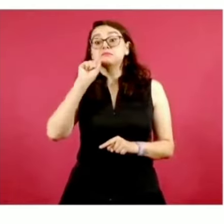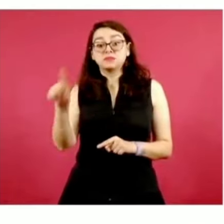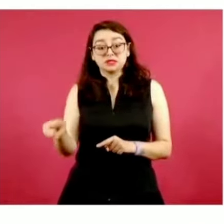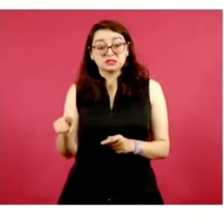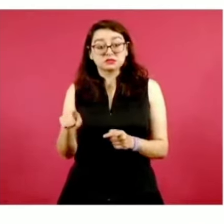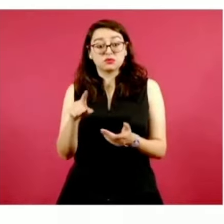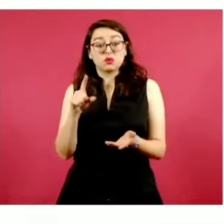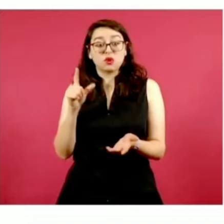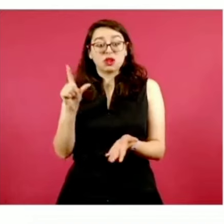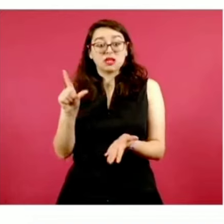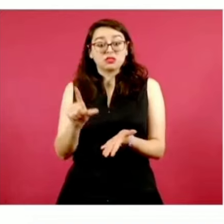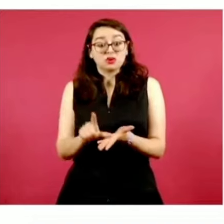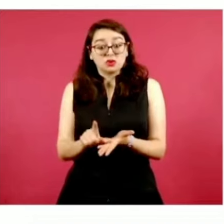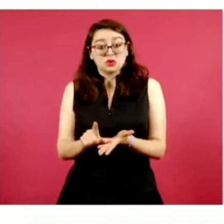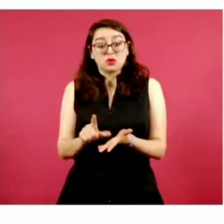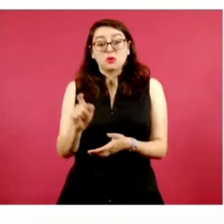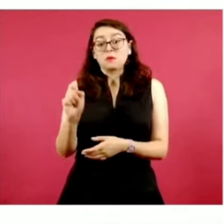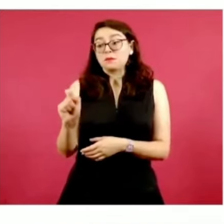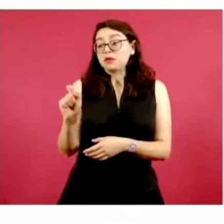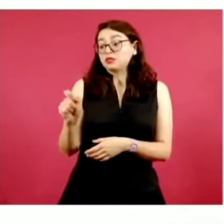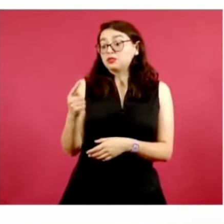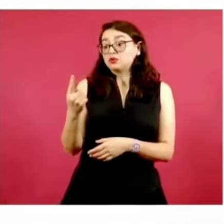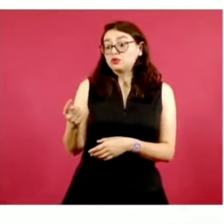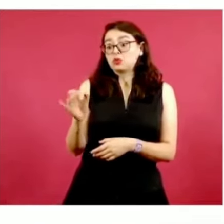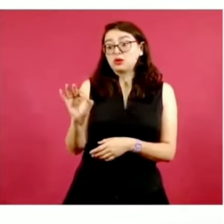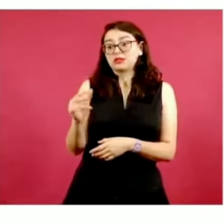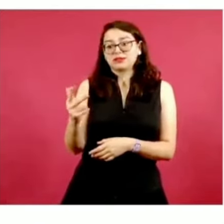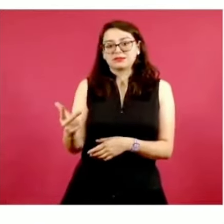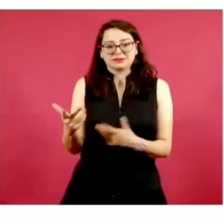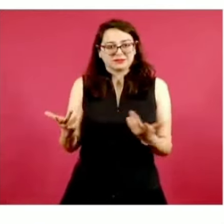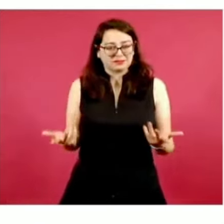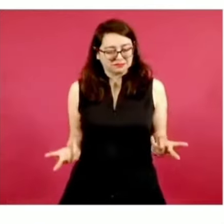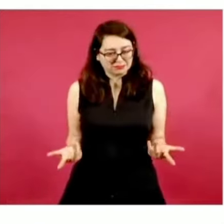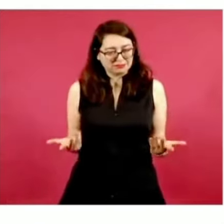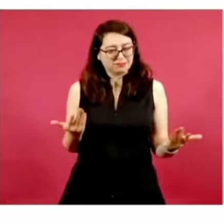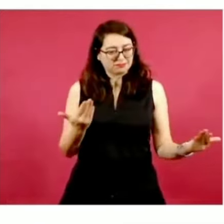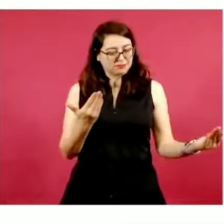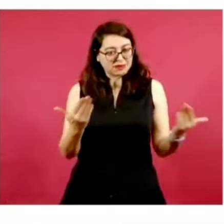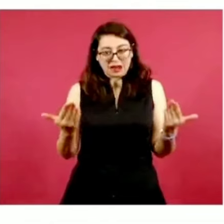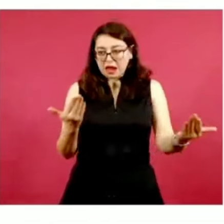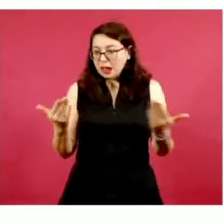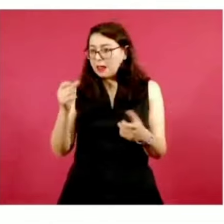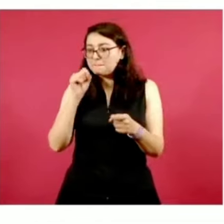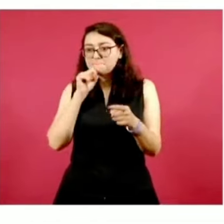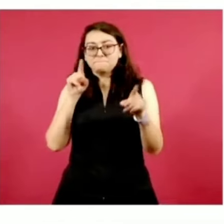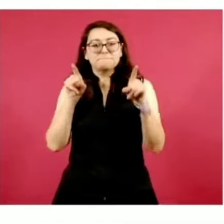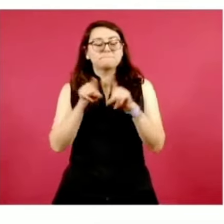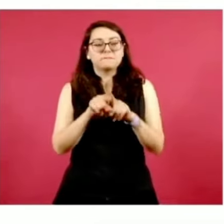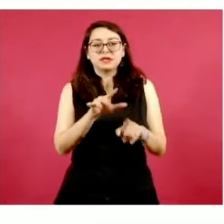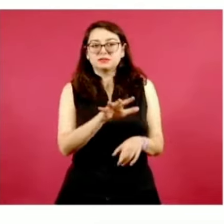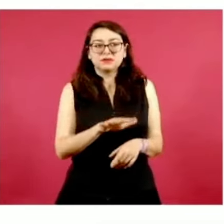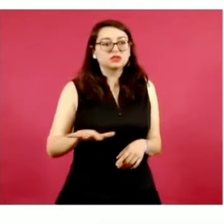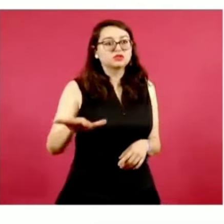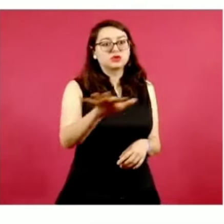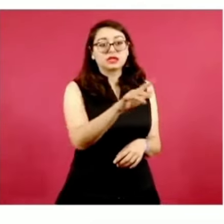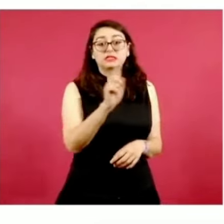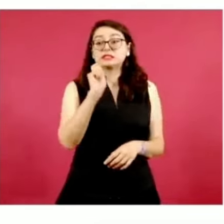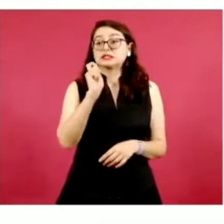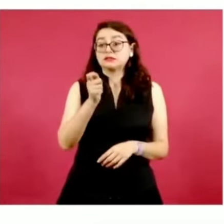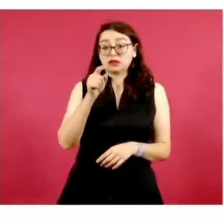regular estuvo solamente en 21 p48 centavos de los cuales Solamente le ganaron 40